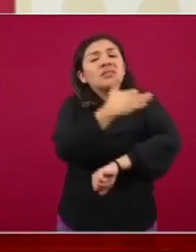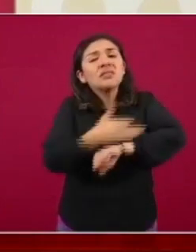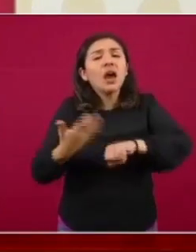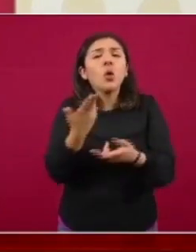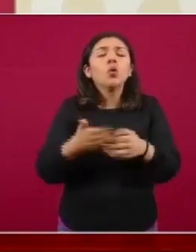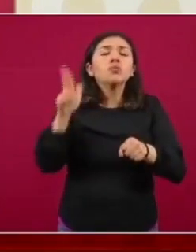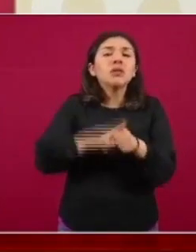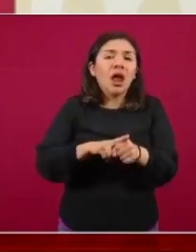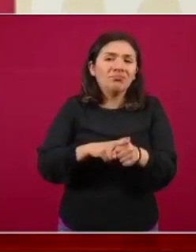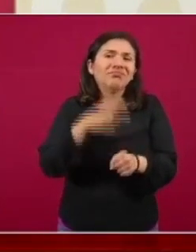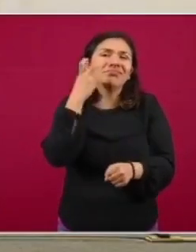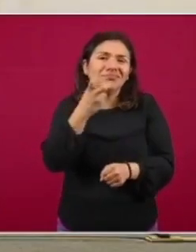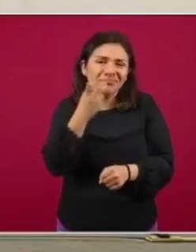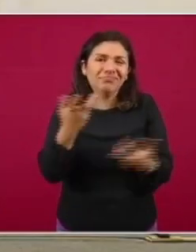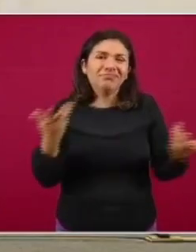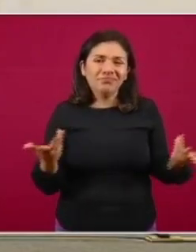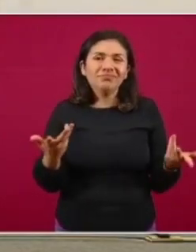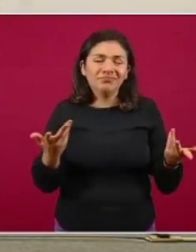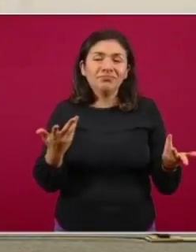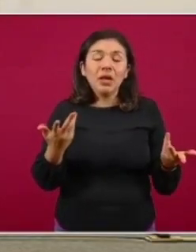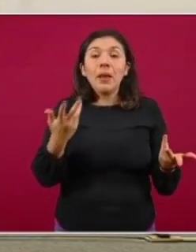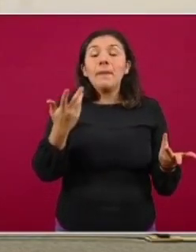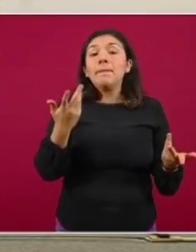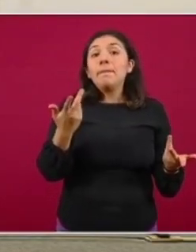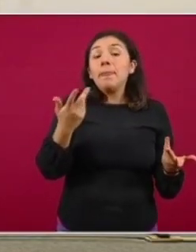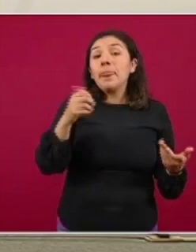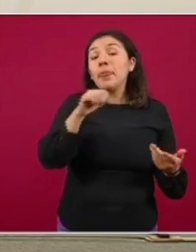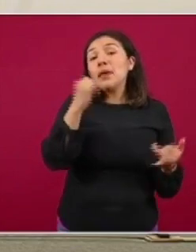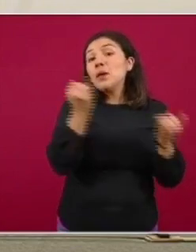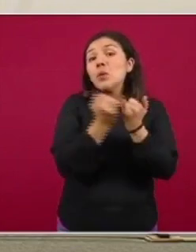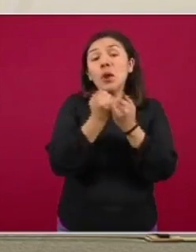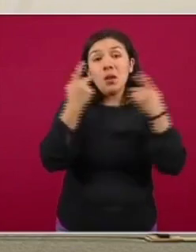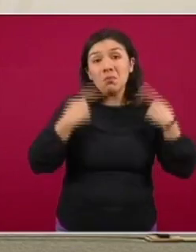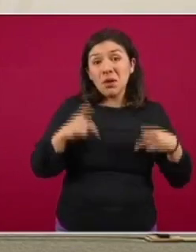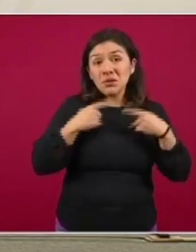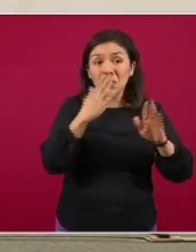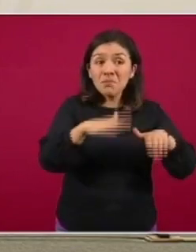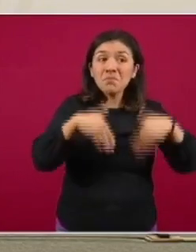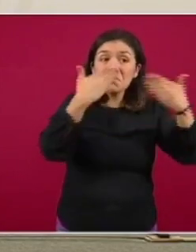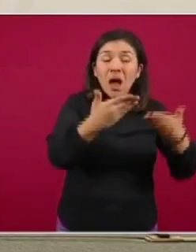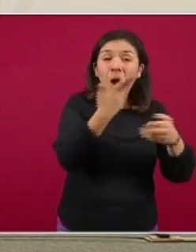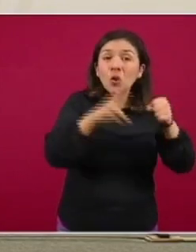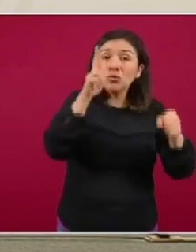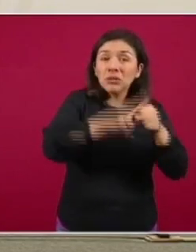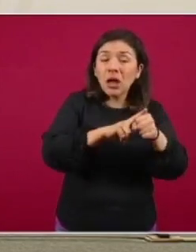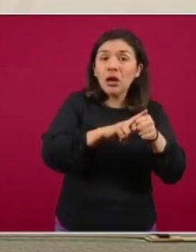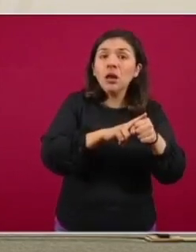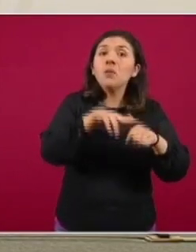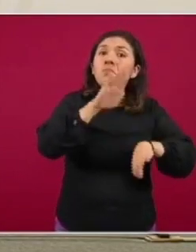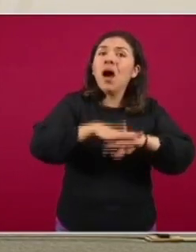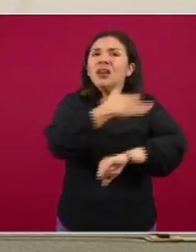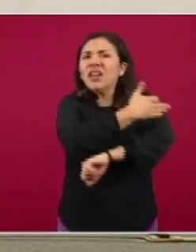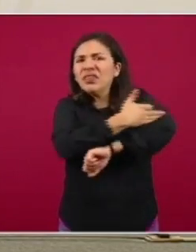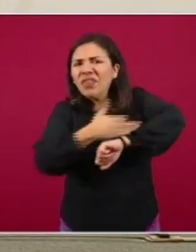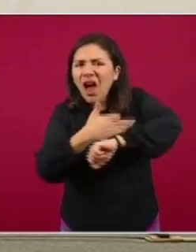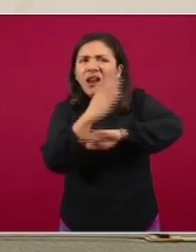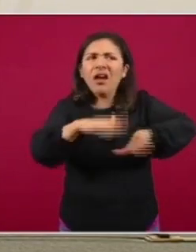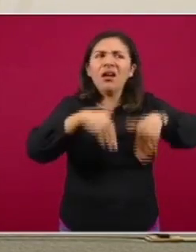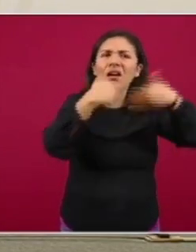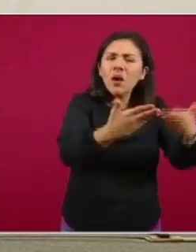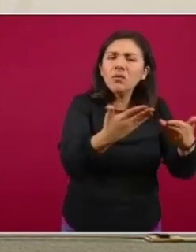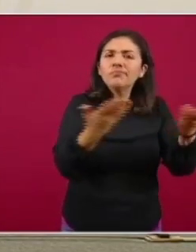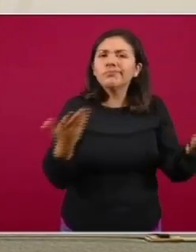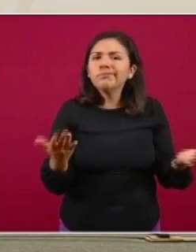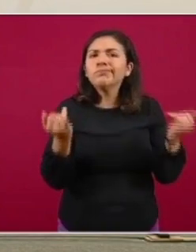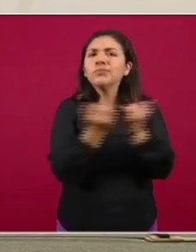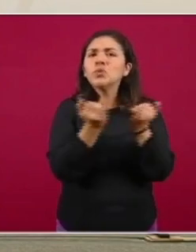sí, además de que las personas que están llegando a hospitalización están llegando más tarde,